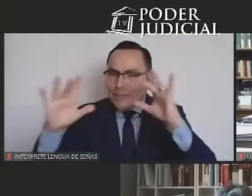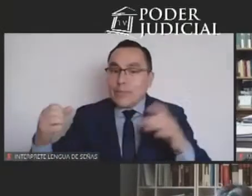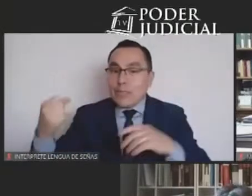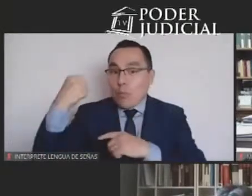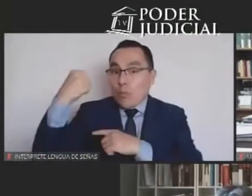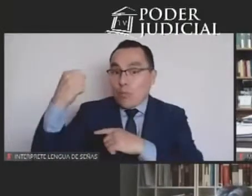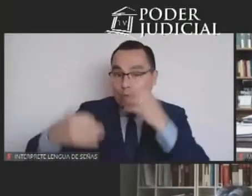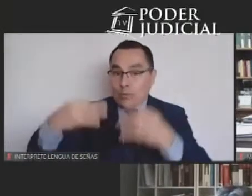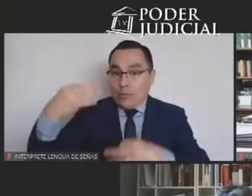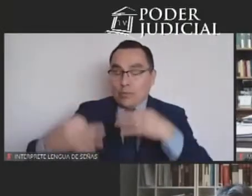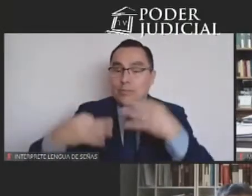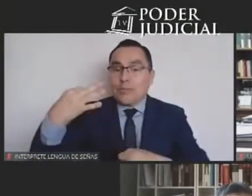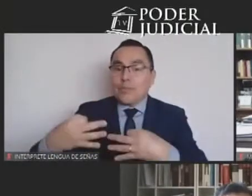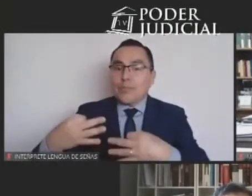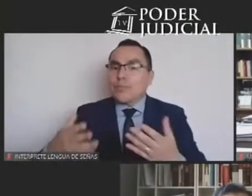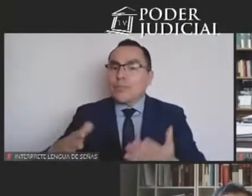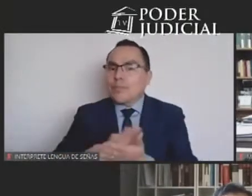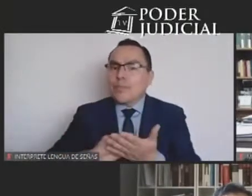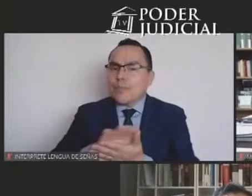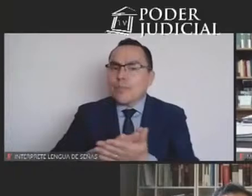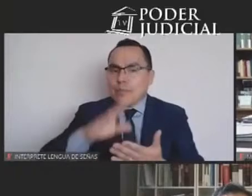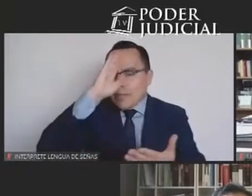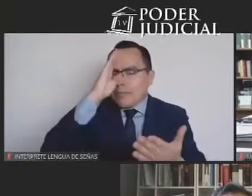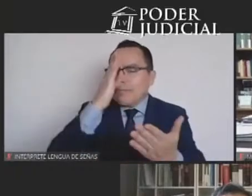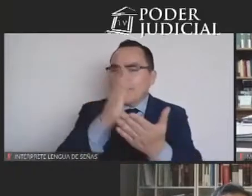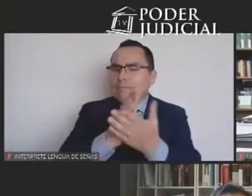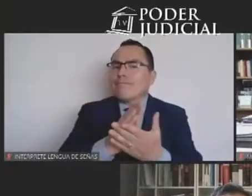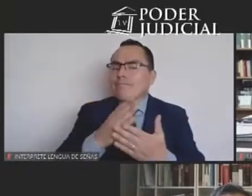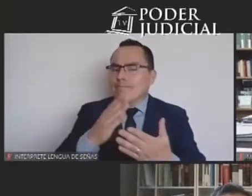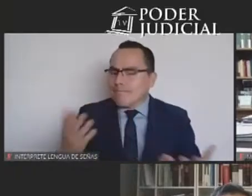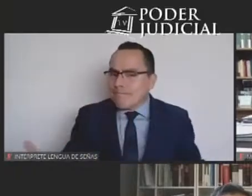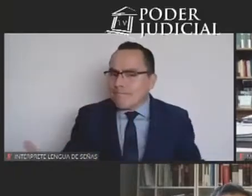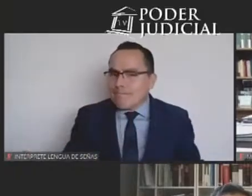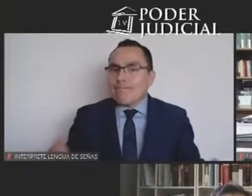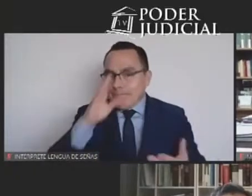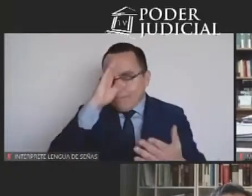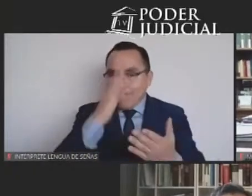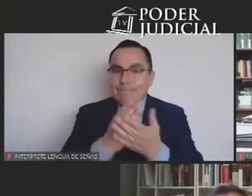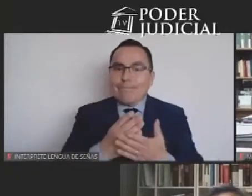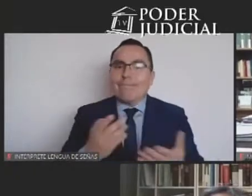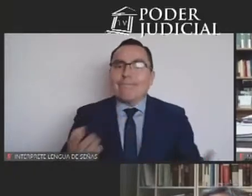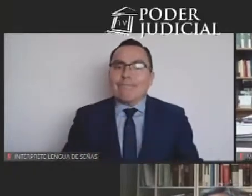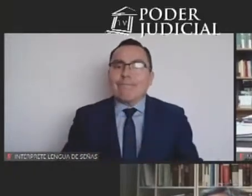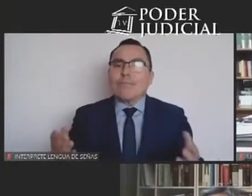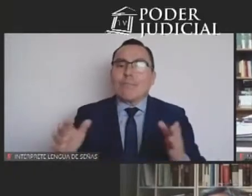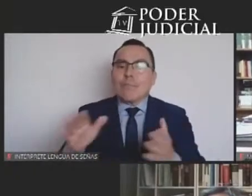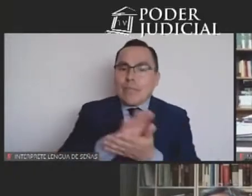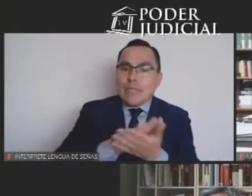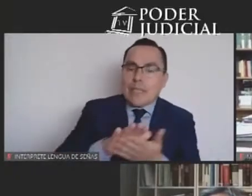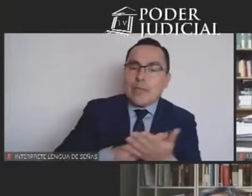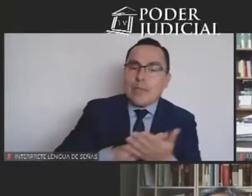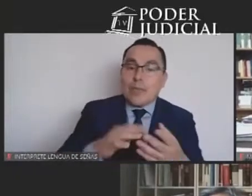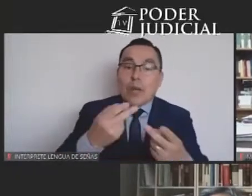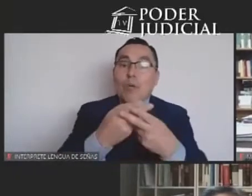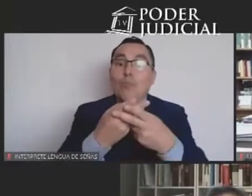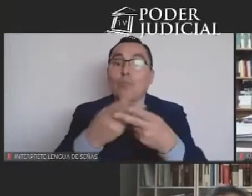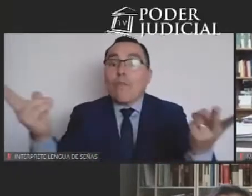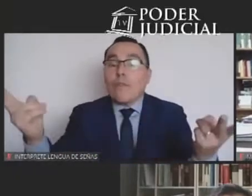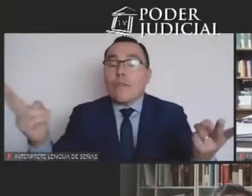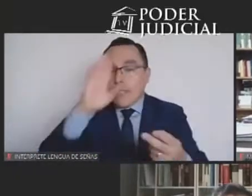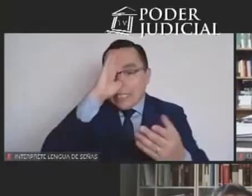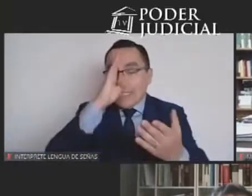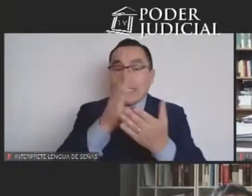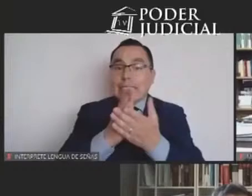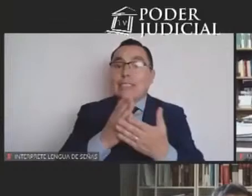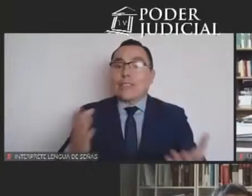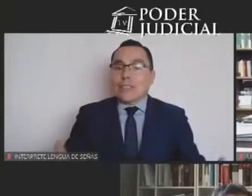que ver con la toma de la decisión judicial. Esto es con la publicidad de las decisiones,